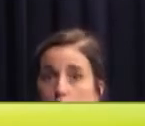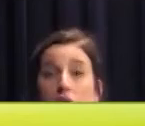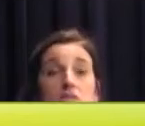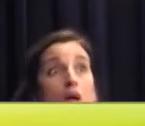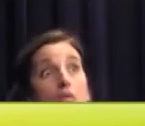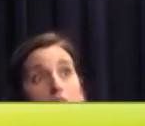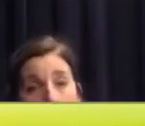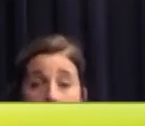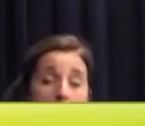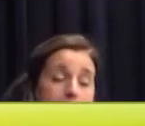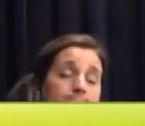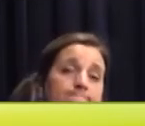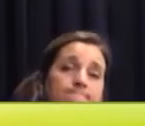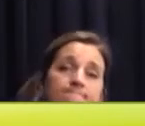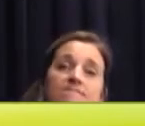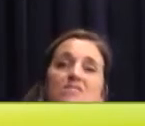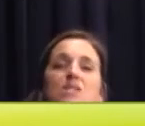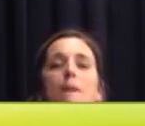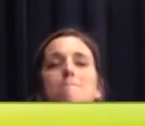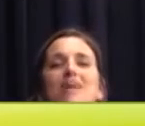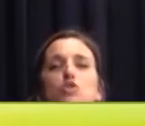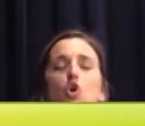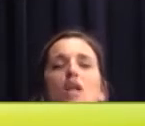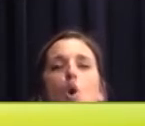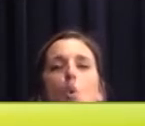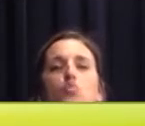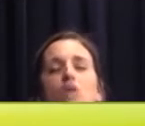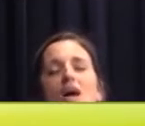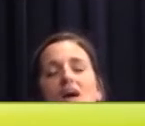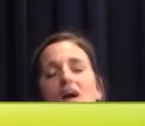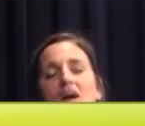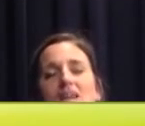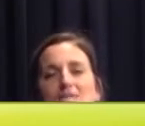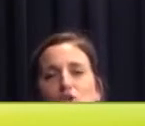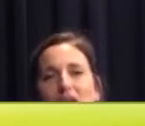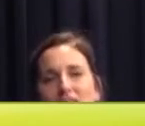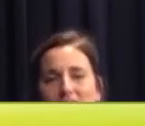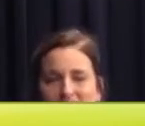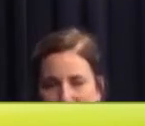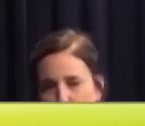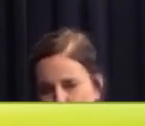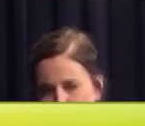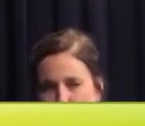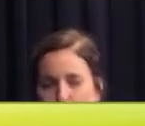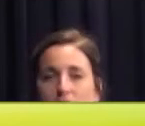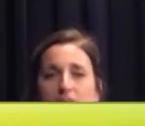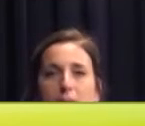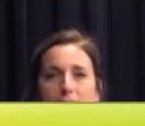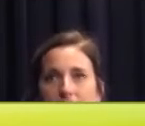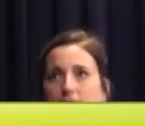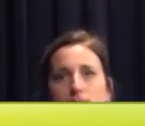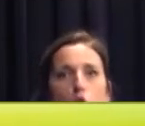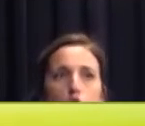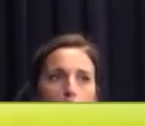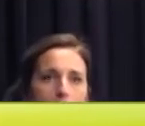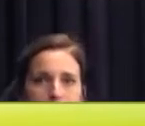sigan existiendo tenemos a la gente de la junasa tenemos gente controlando y telefoneando diariamente